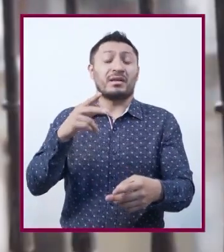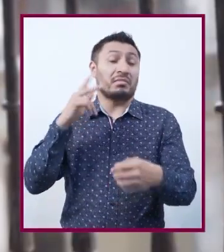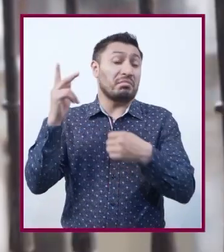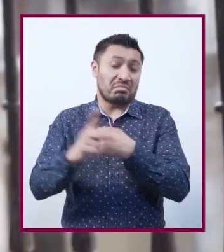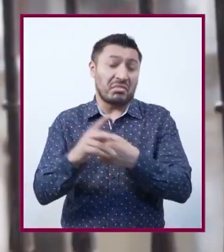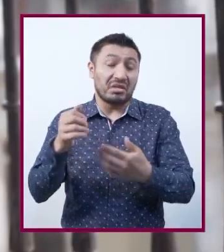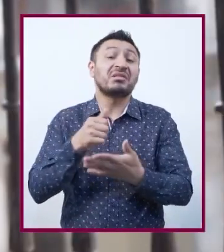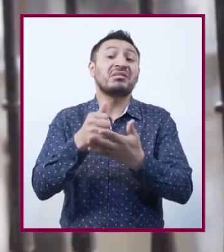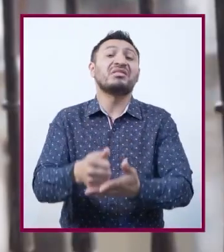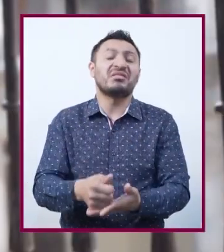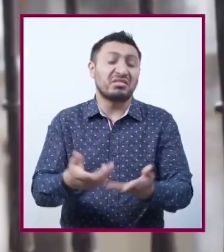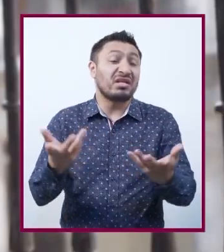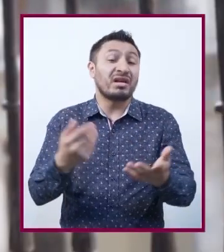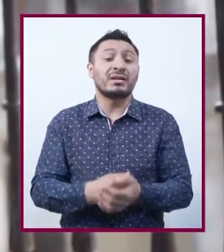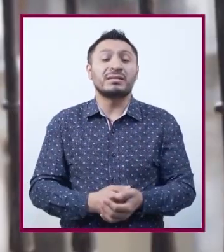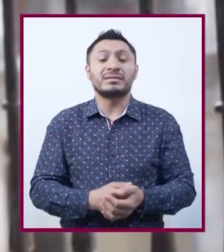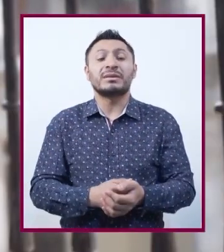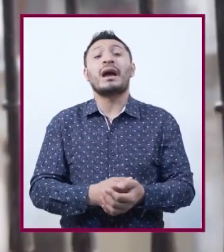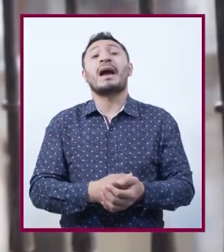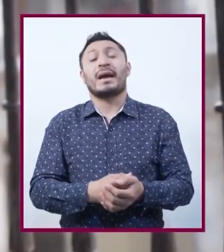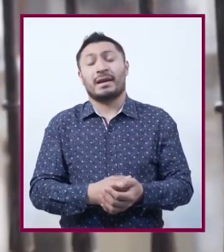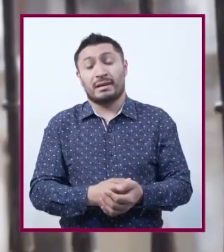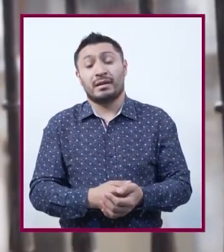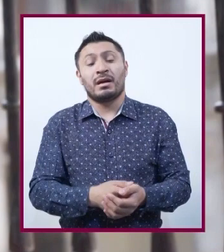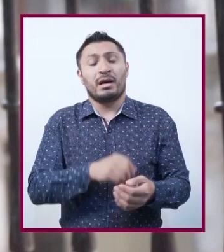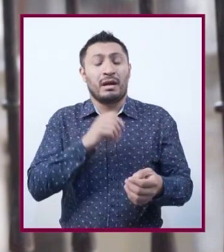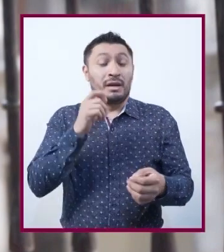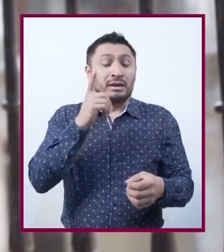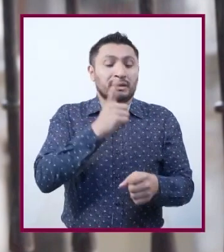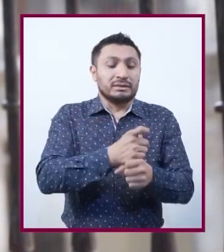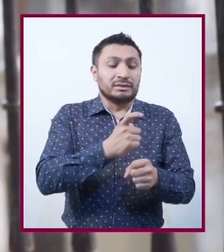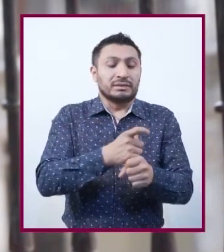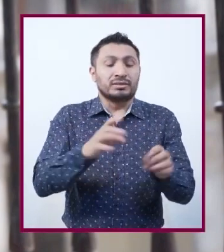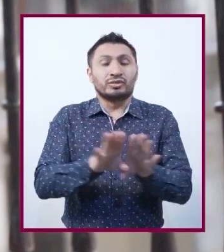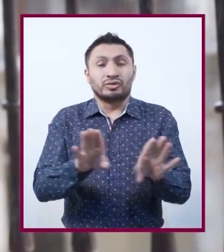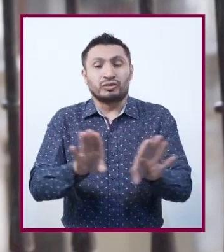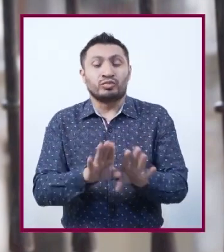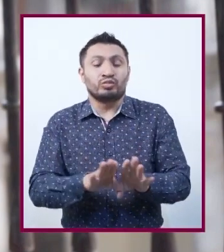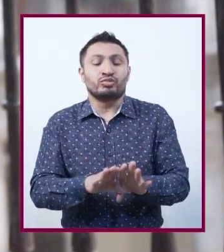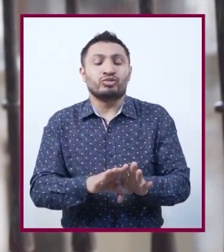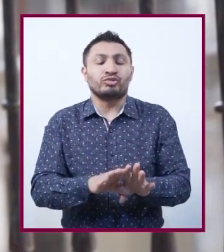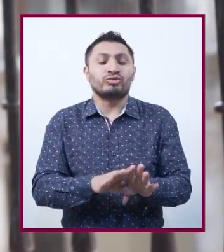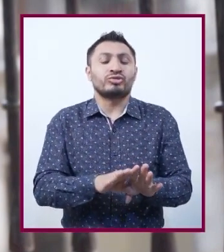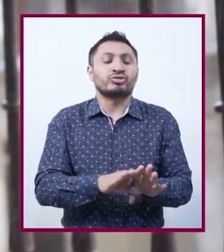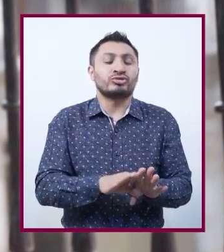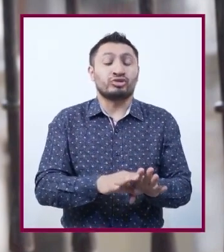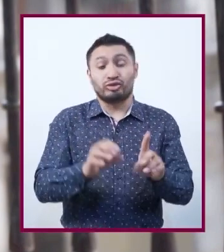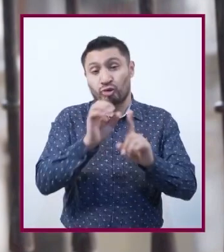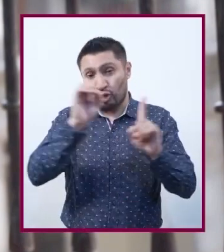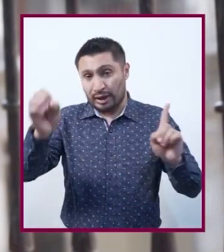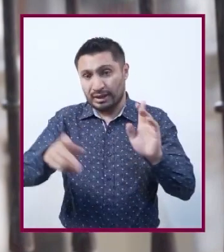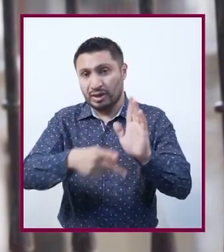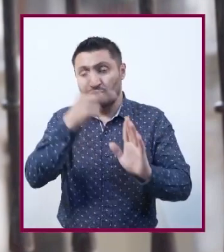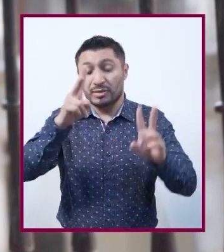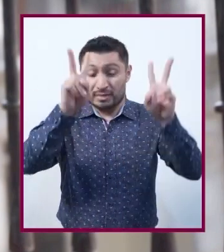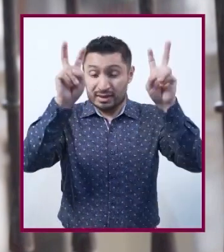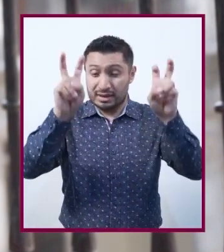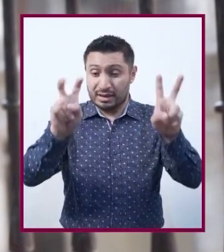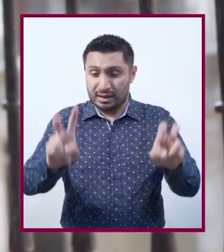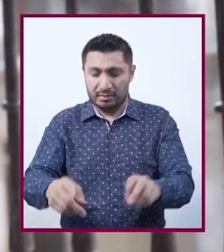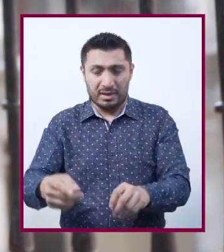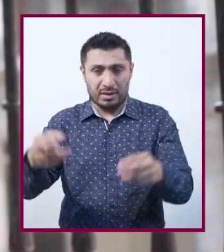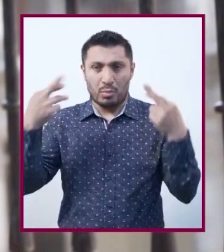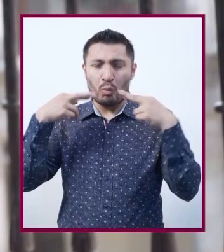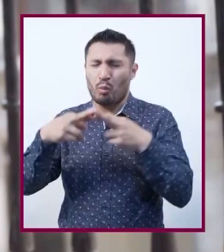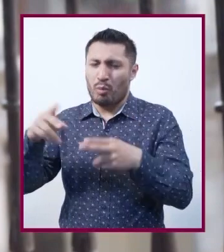Tenemos varios retos. Uno primero, que es el sustantivo, que es la reorientación de los contenidos a